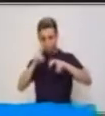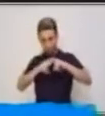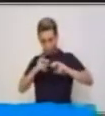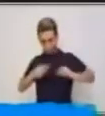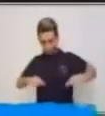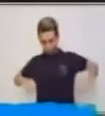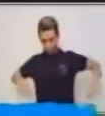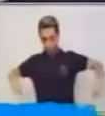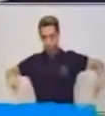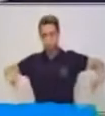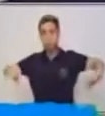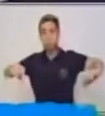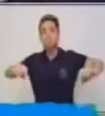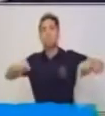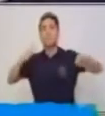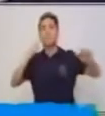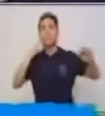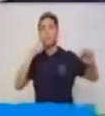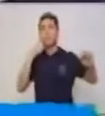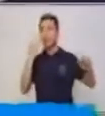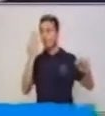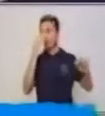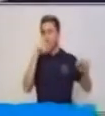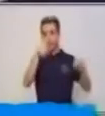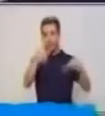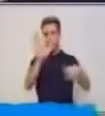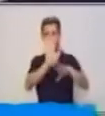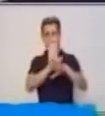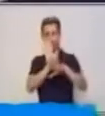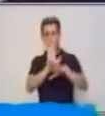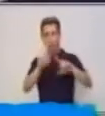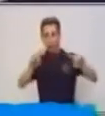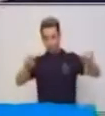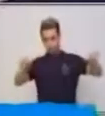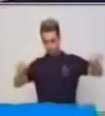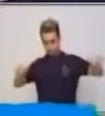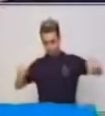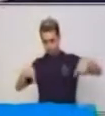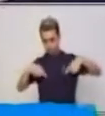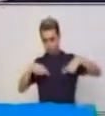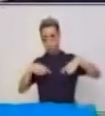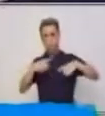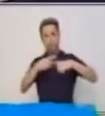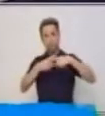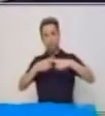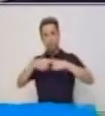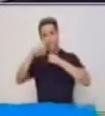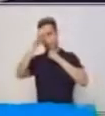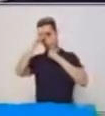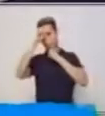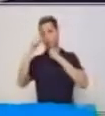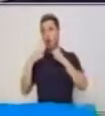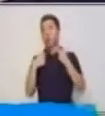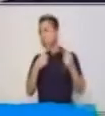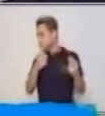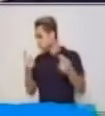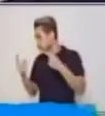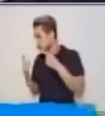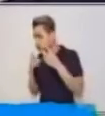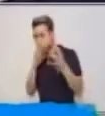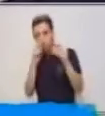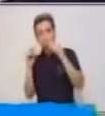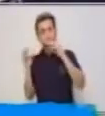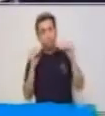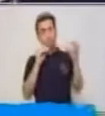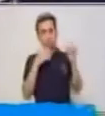televisor, para que todos juntos podamos discutir. Cuando discutimos, lo mejor es estar sentados.